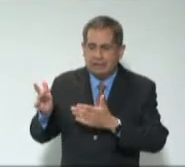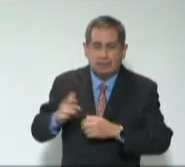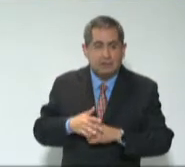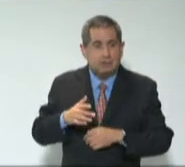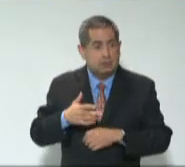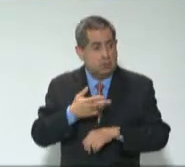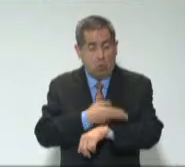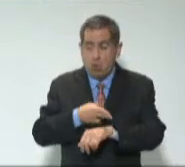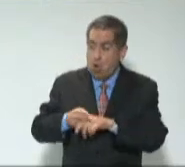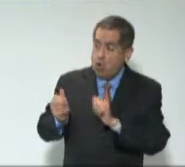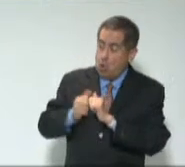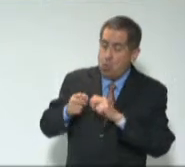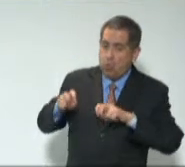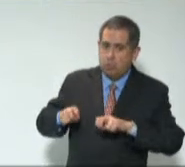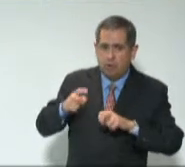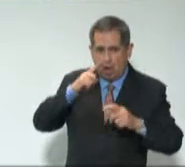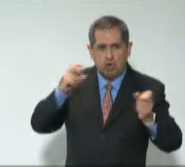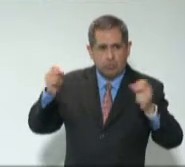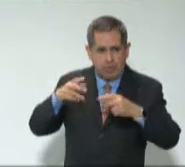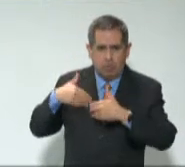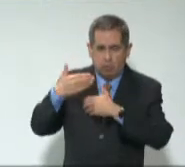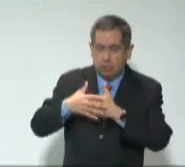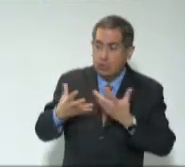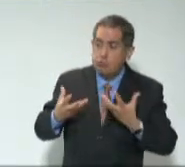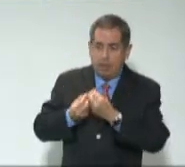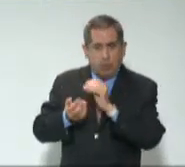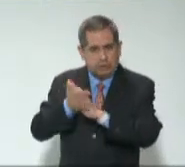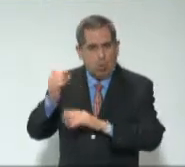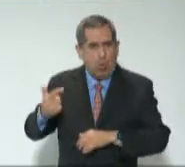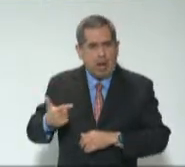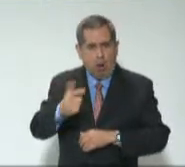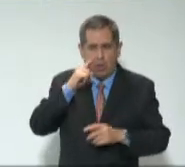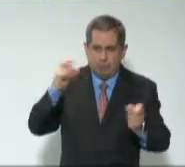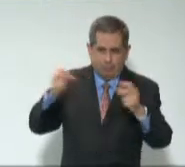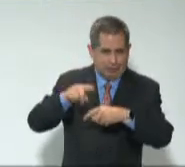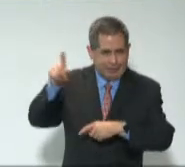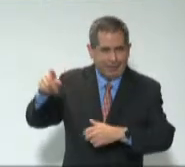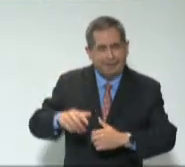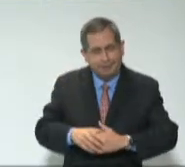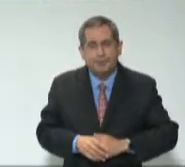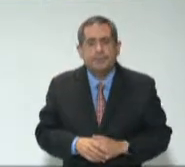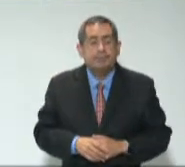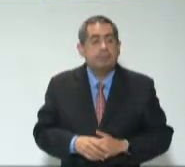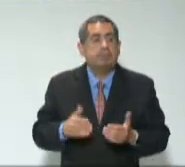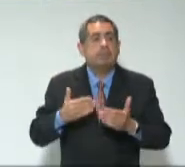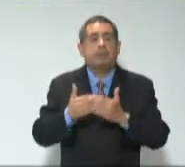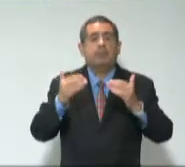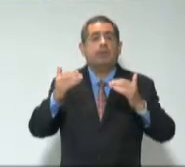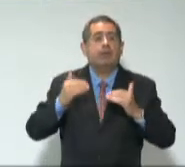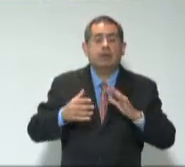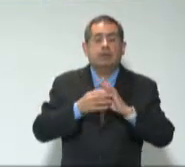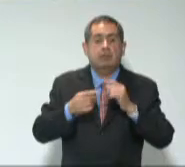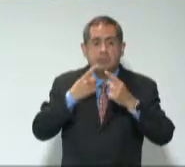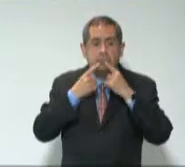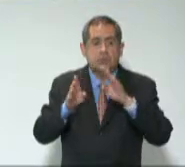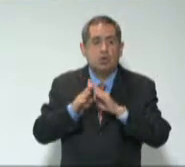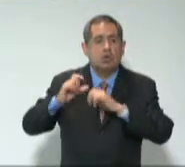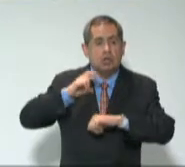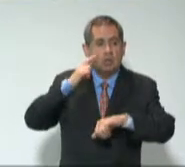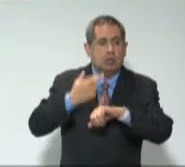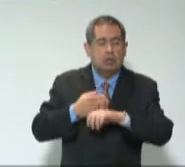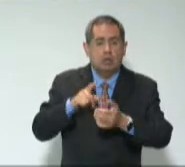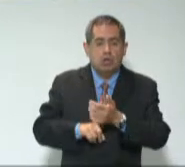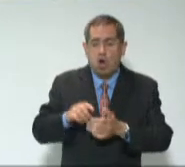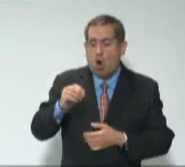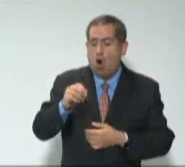honor estar con usted y la espero la llevo en Guanajuato ahí la esperamos Claro que sí Y pues ahora damos el uso de la voz al comisionado